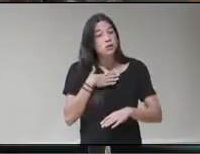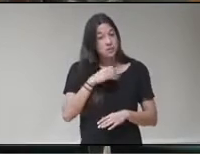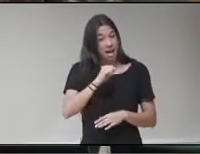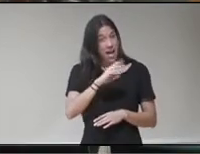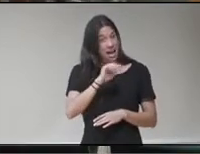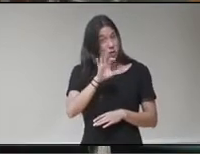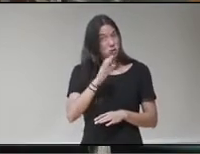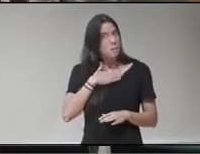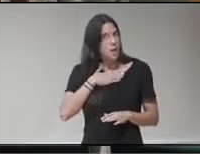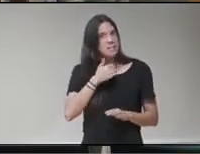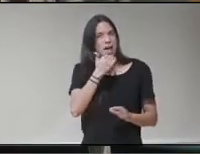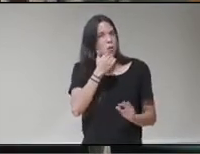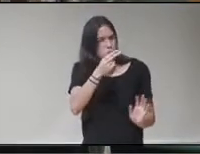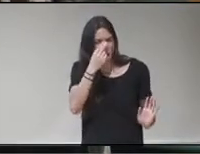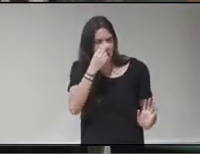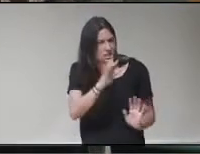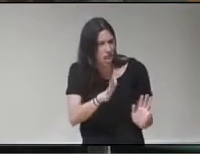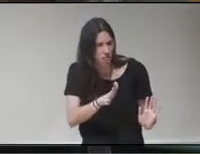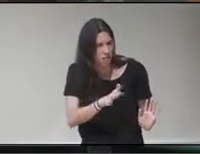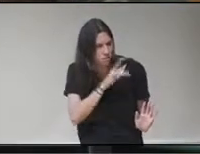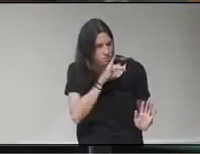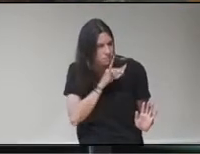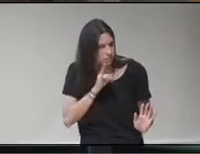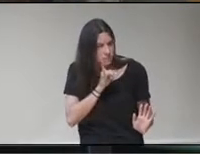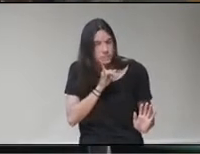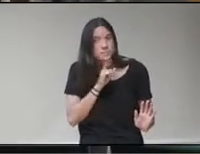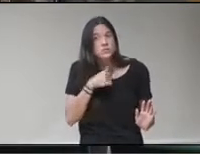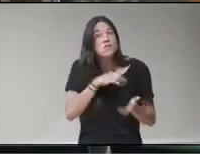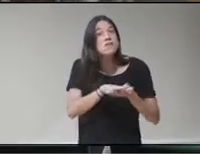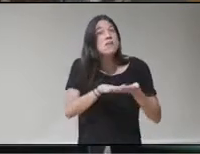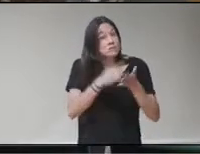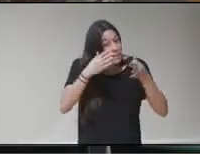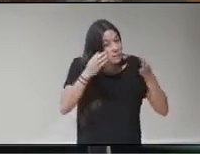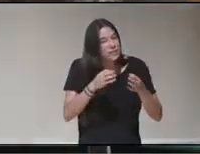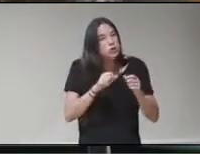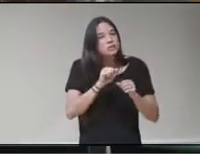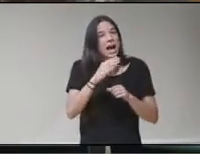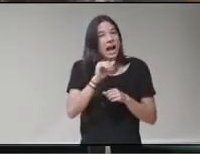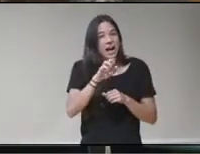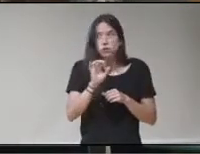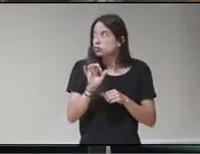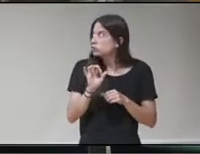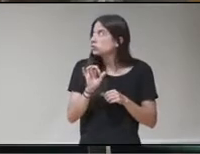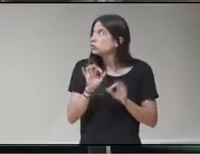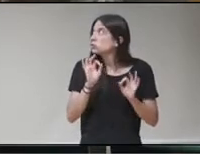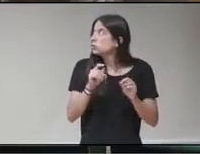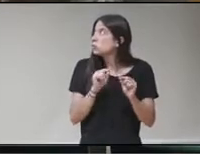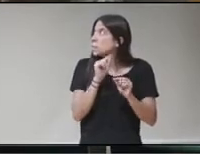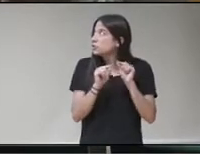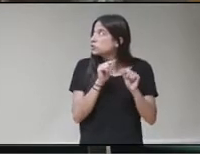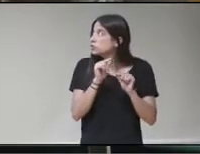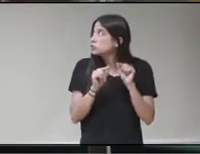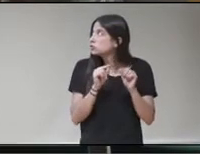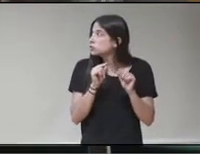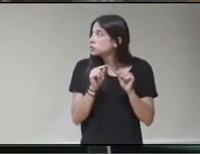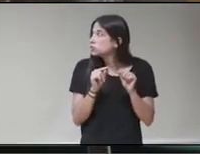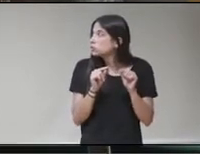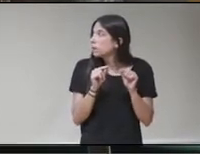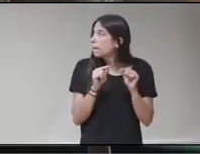absolutamente fascinante. Daos cuenta, estoy hablando de unos bichos... Espera, que para eso tengo esto.